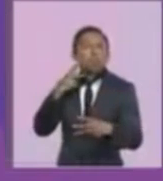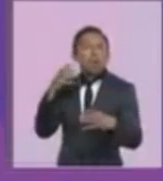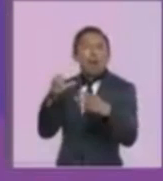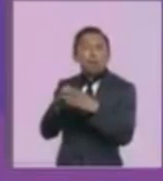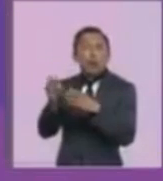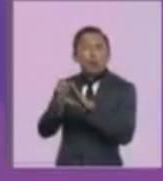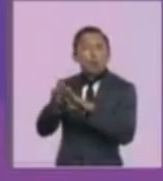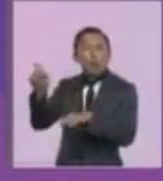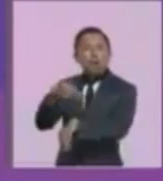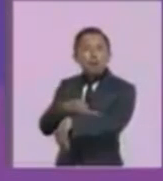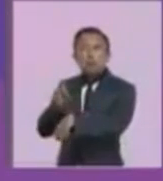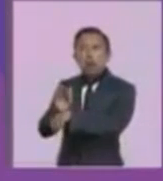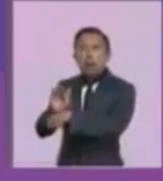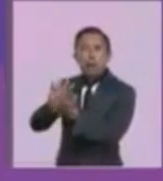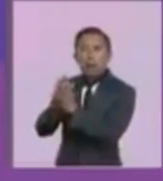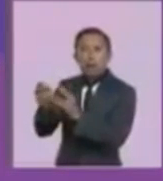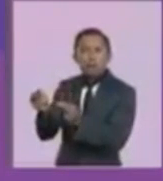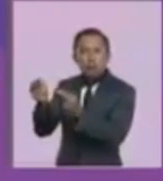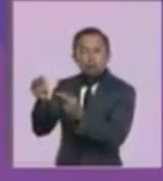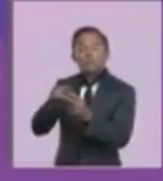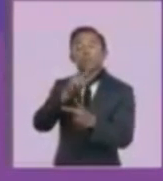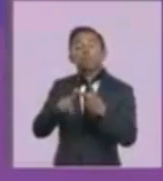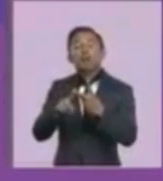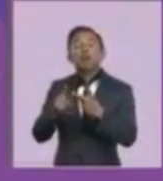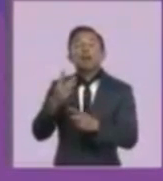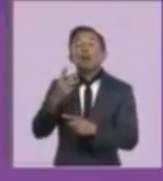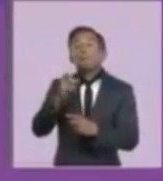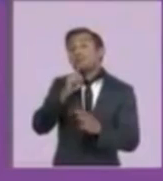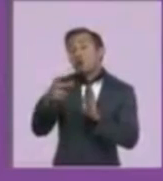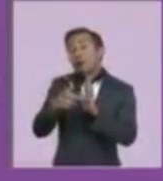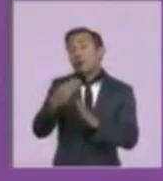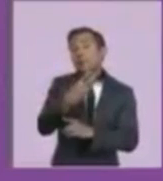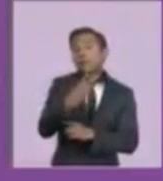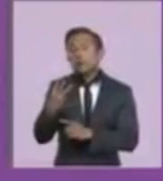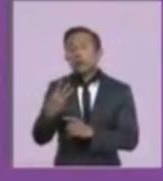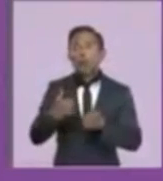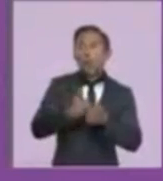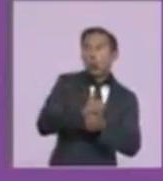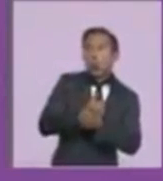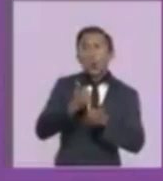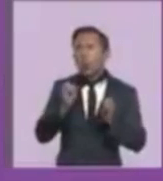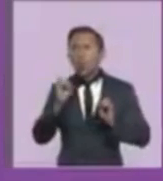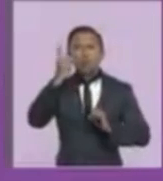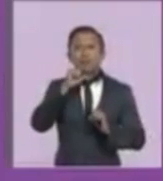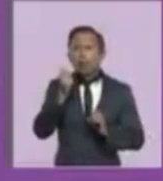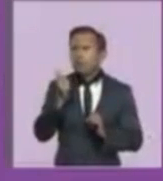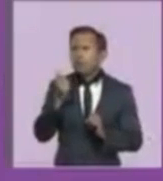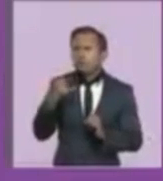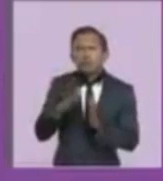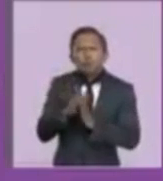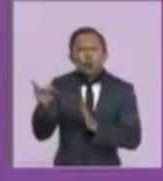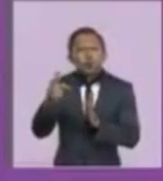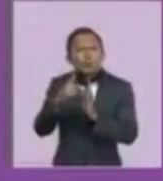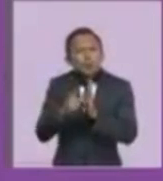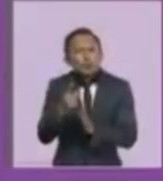familiar. Miente en su 3 de 3, declara no tener nada, pero tiene 3 departamentos. Yo le preguntaría, ¿quién se le olvida tener 3